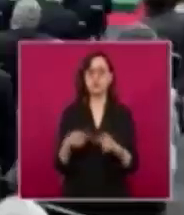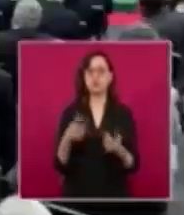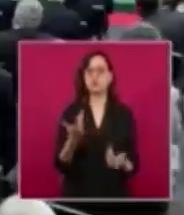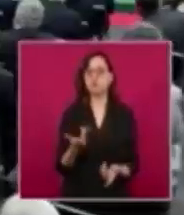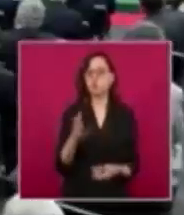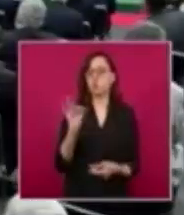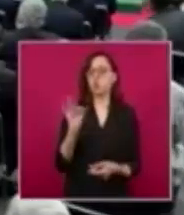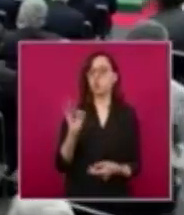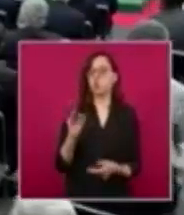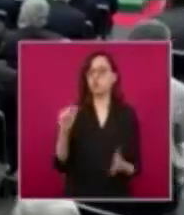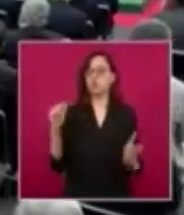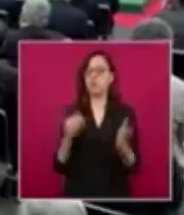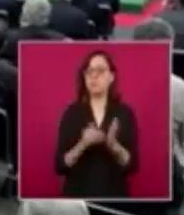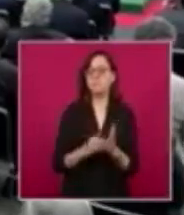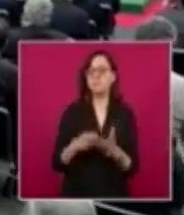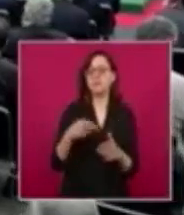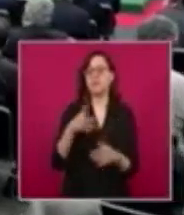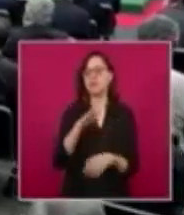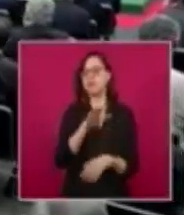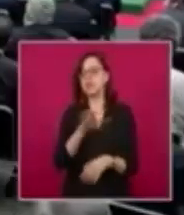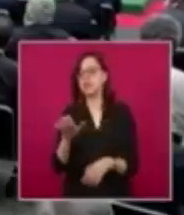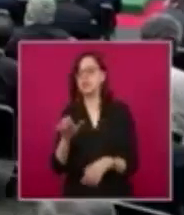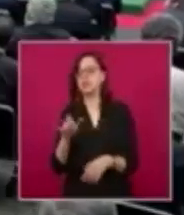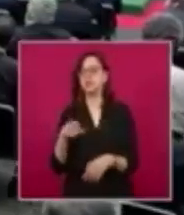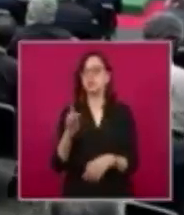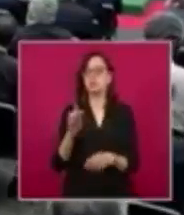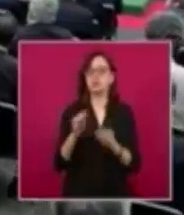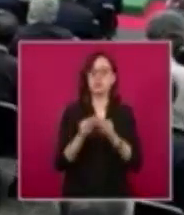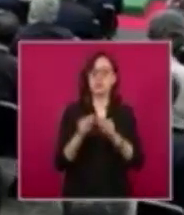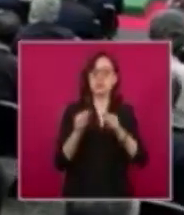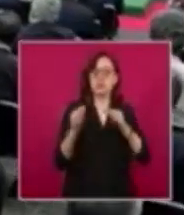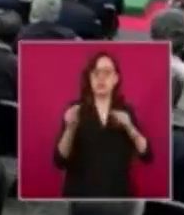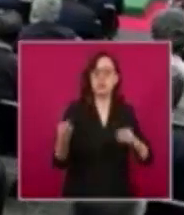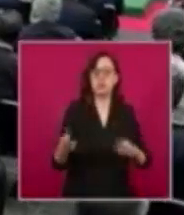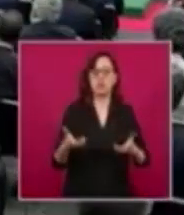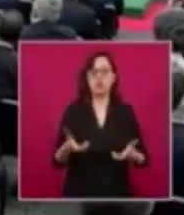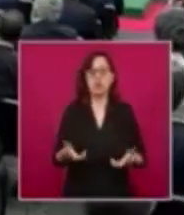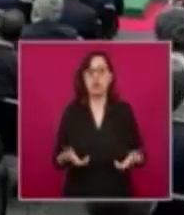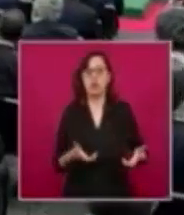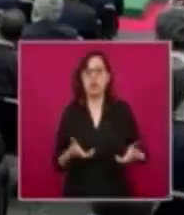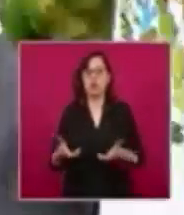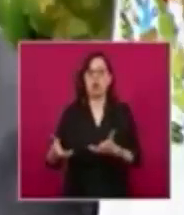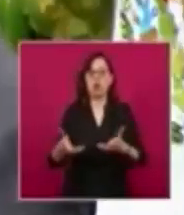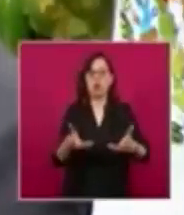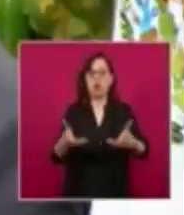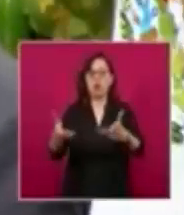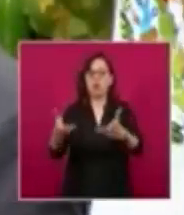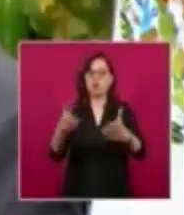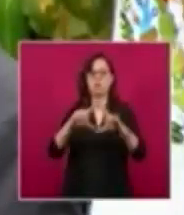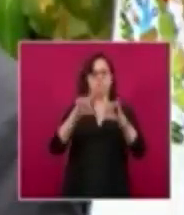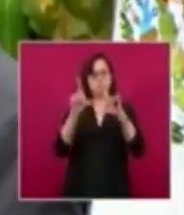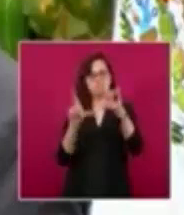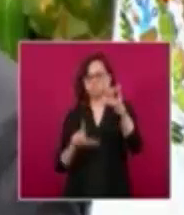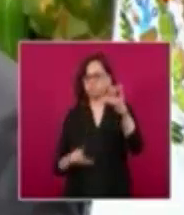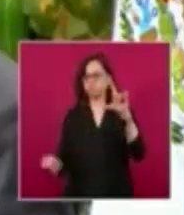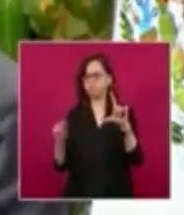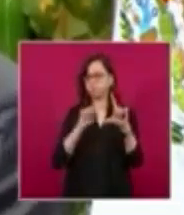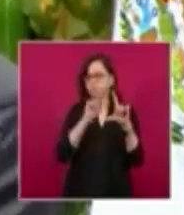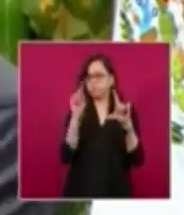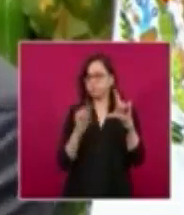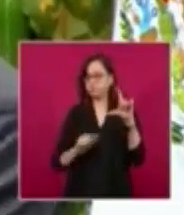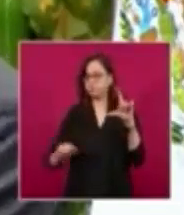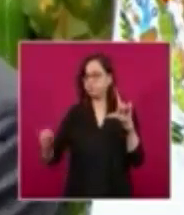Bueno, pues para mí, celebro que los paisanos estén mandando dinero en estas circunstancias tan difíciles a sus